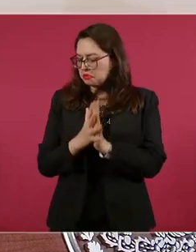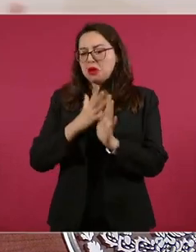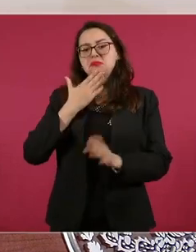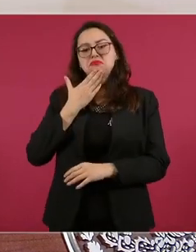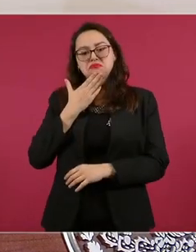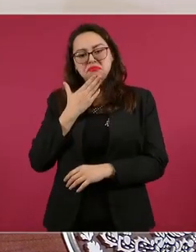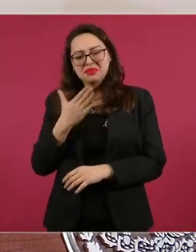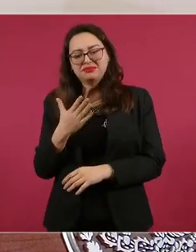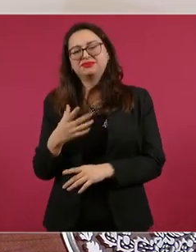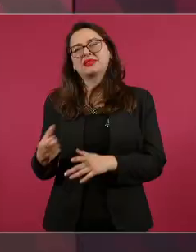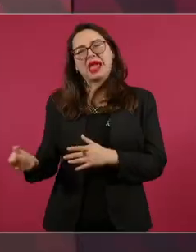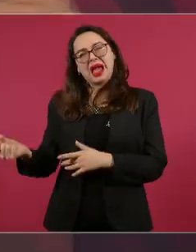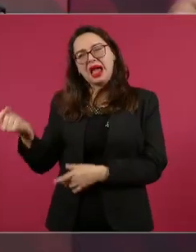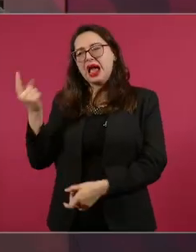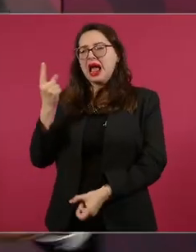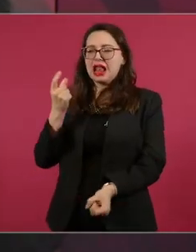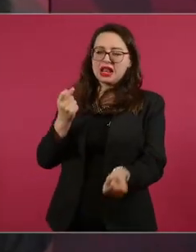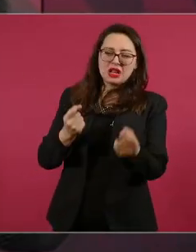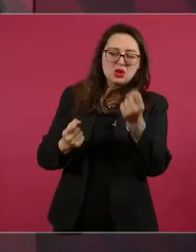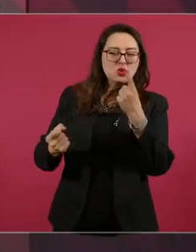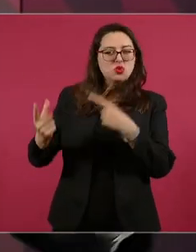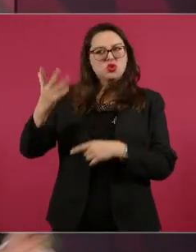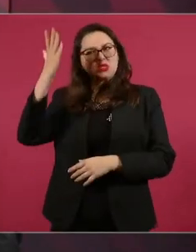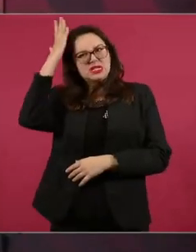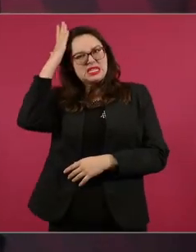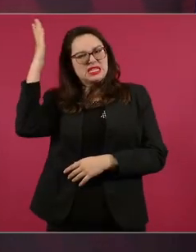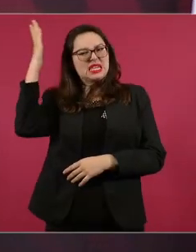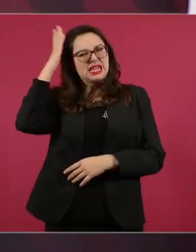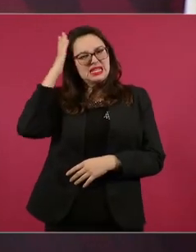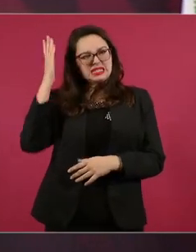enfrentando algunos obstáculos de líderes